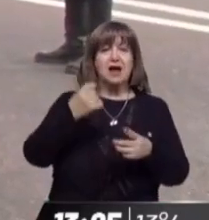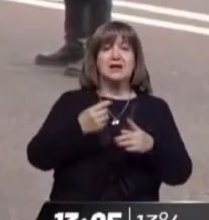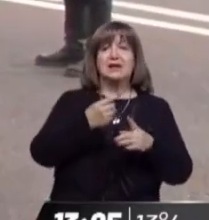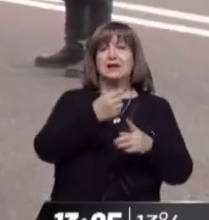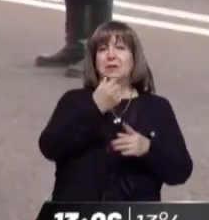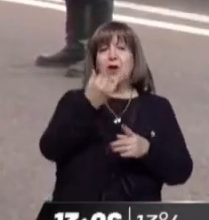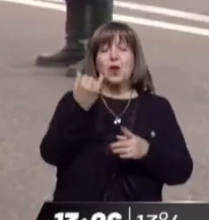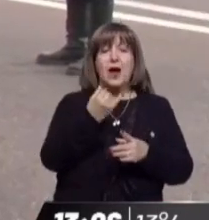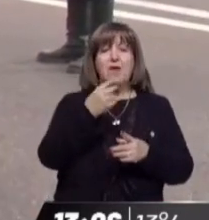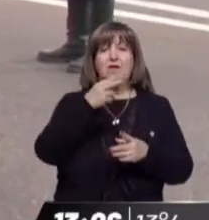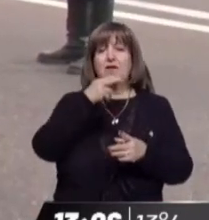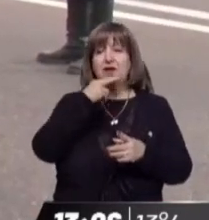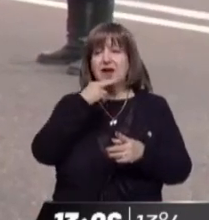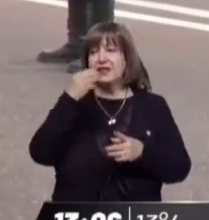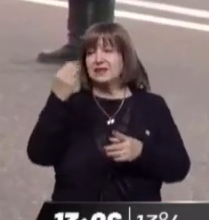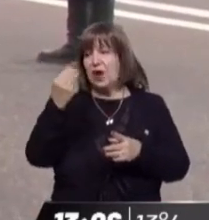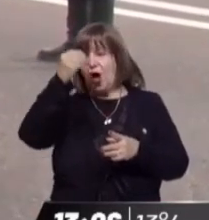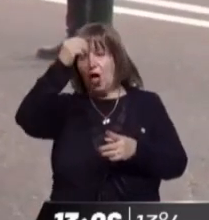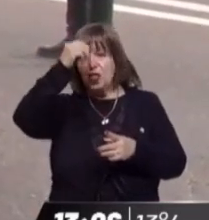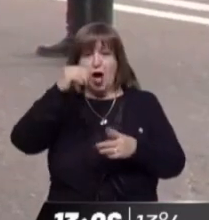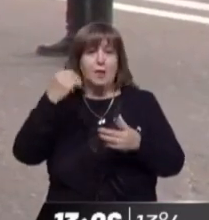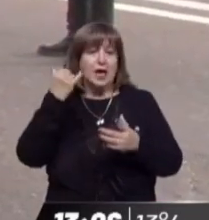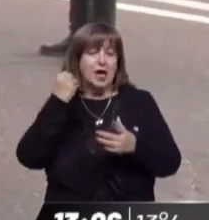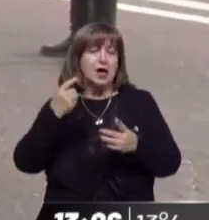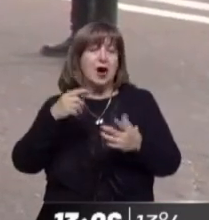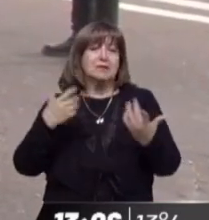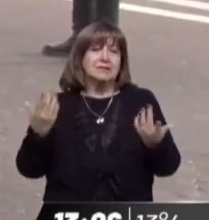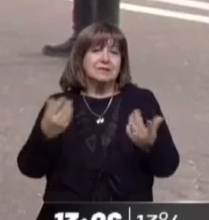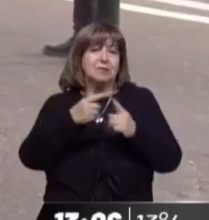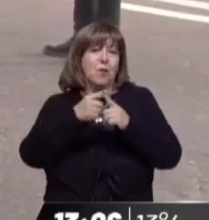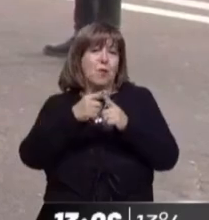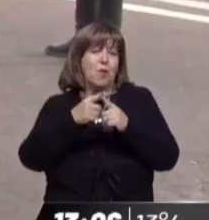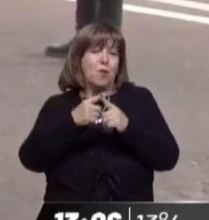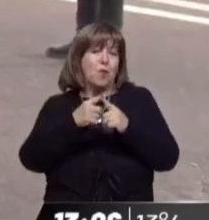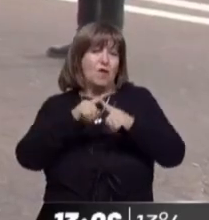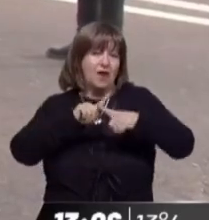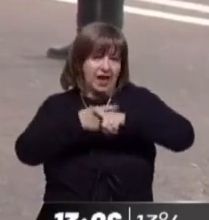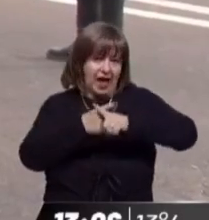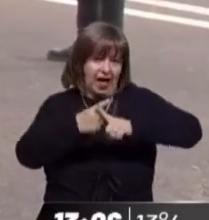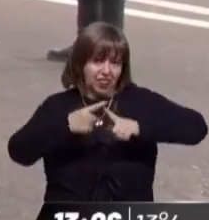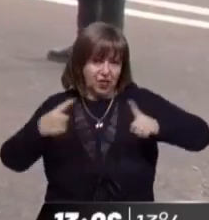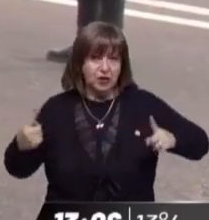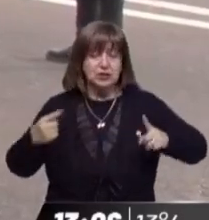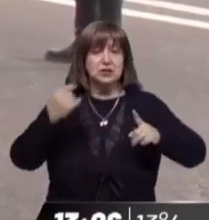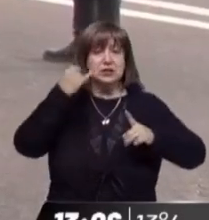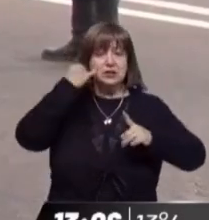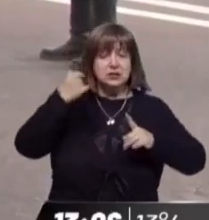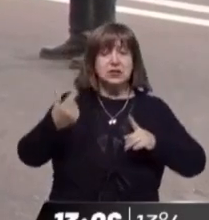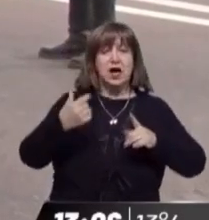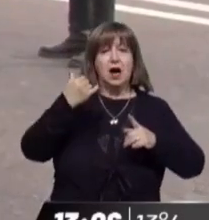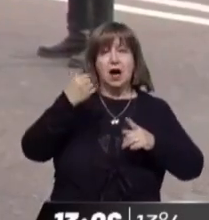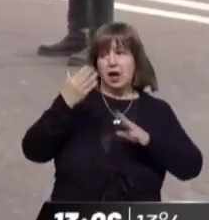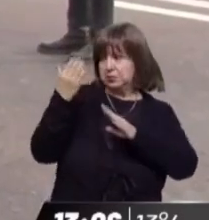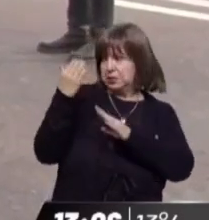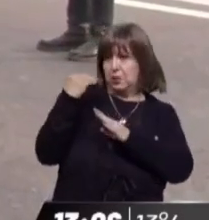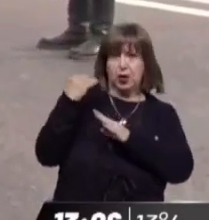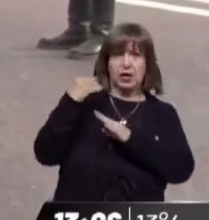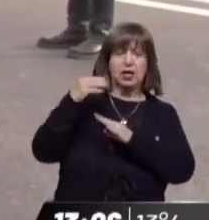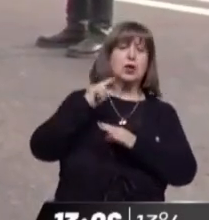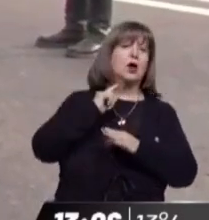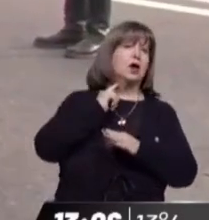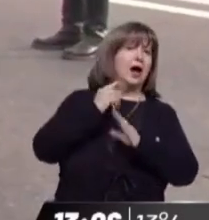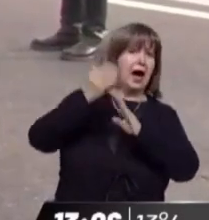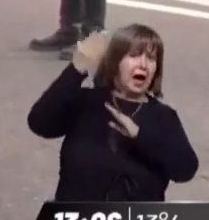semana extra largo, al menos 10 conductores ebrios detectados por la policía. En el fin de semana largo pasado,